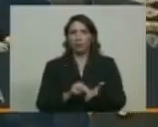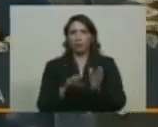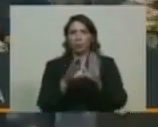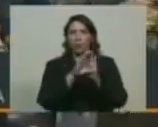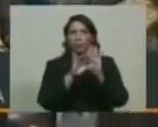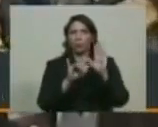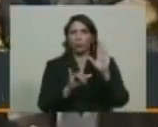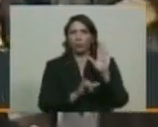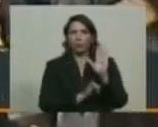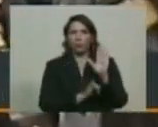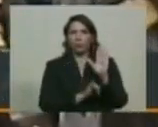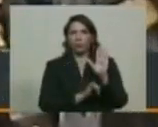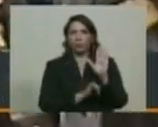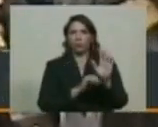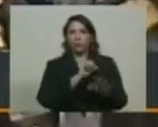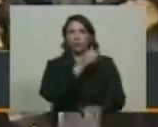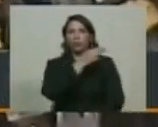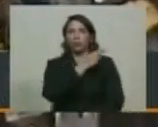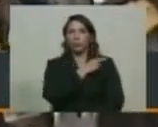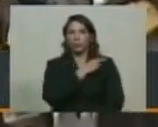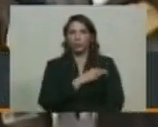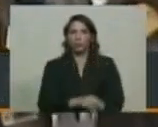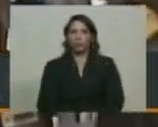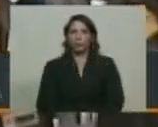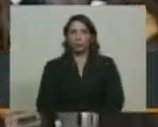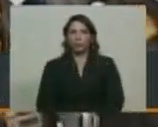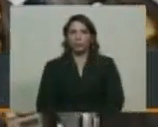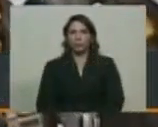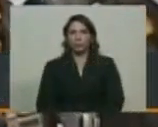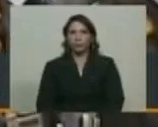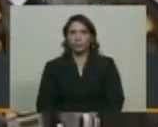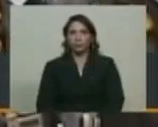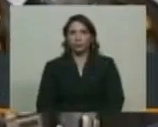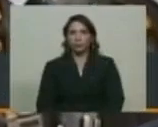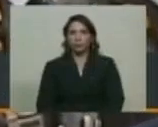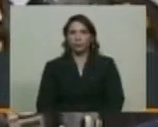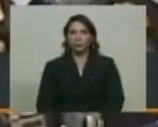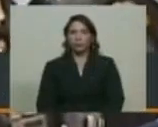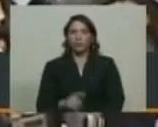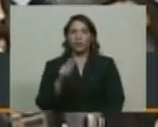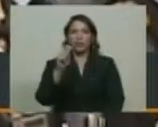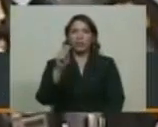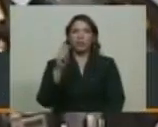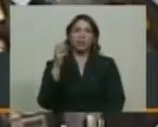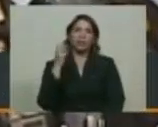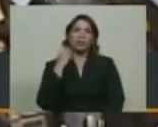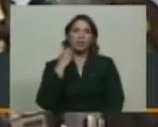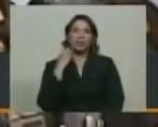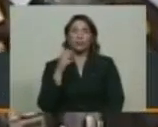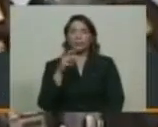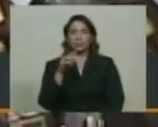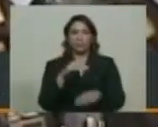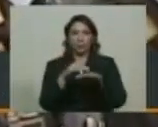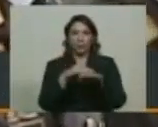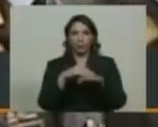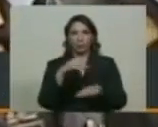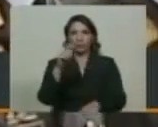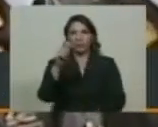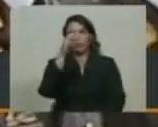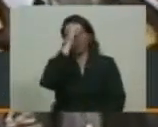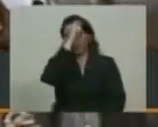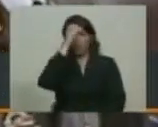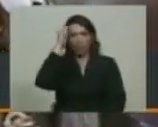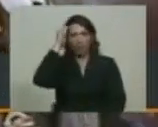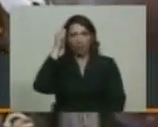constituyente y doctor Tarek Al-Aysami, Tarek William Sam,